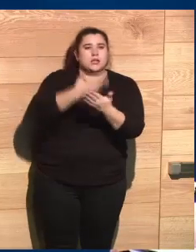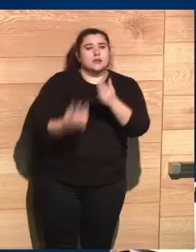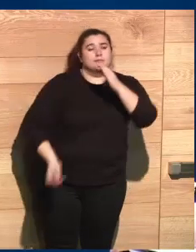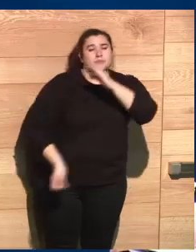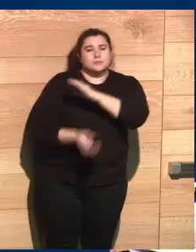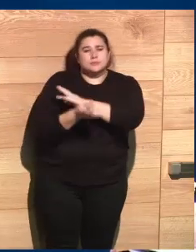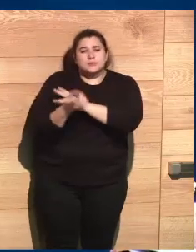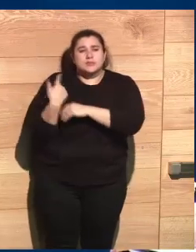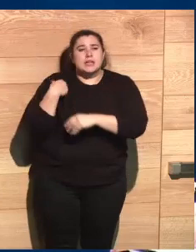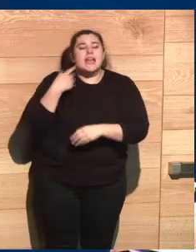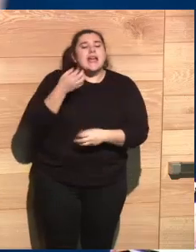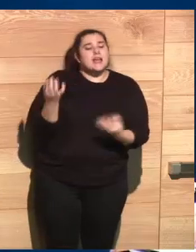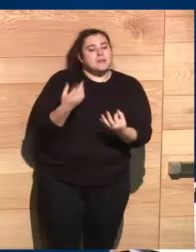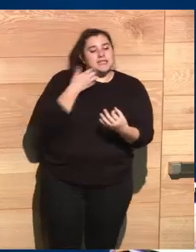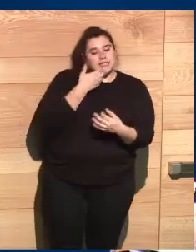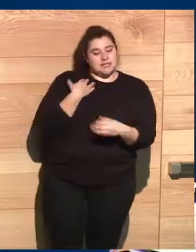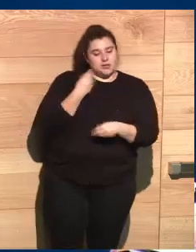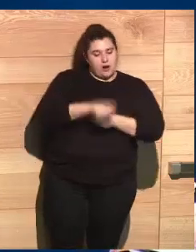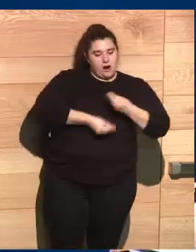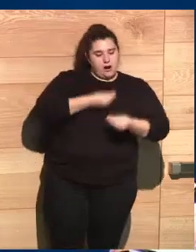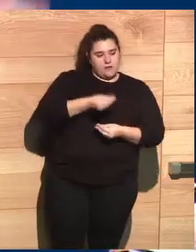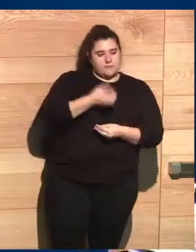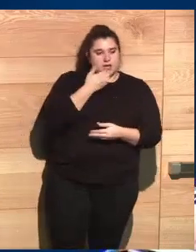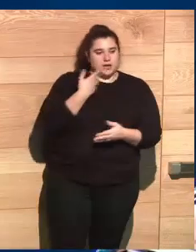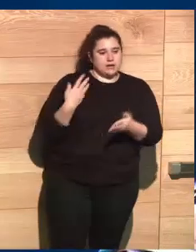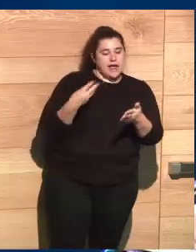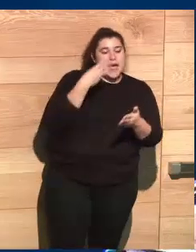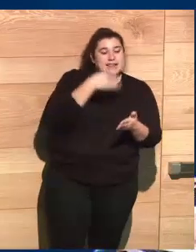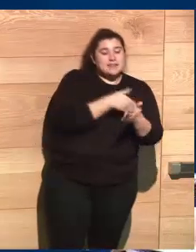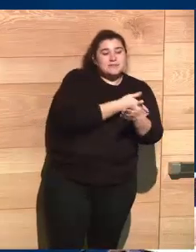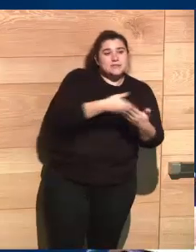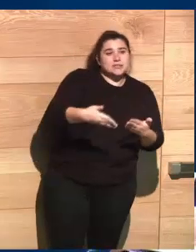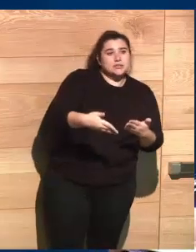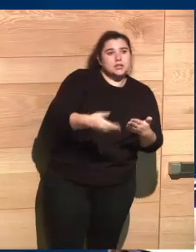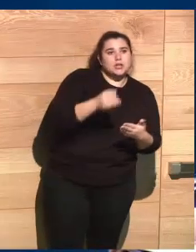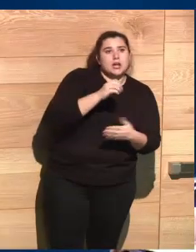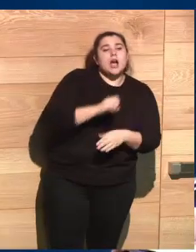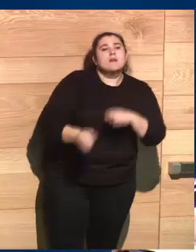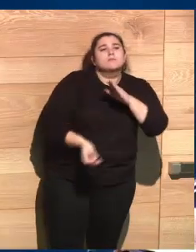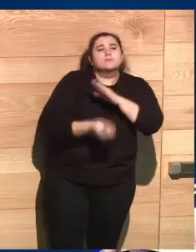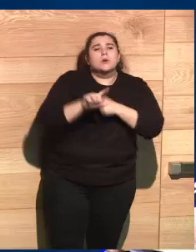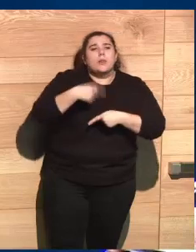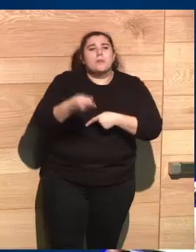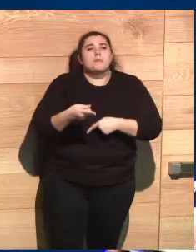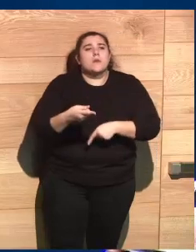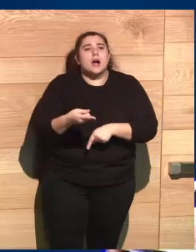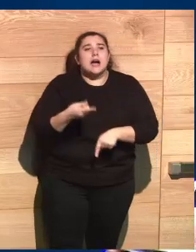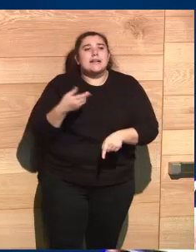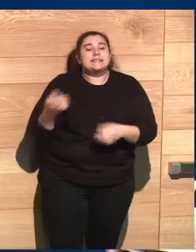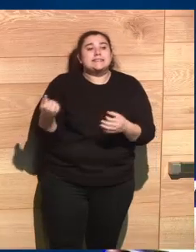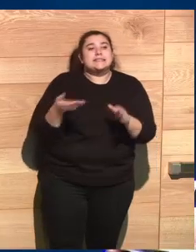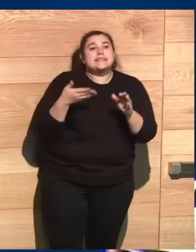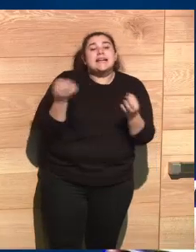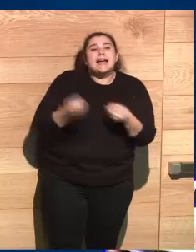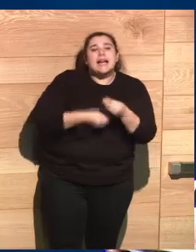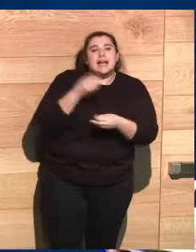yo hago no sé quién con 3 millones de personas, no sé qué con 3 millones de personas, ¿no? ¿Cómo reaccionan? Pues uno de los más famosos, porque fue